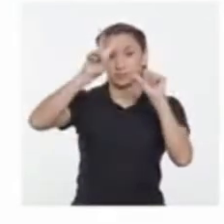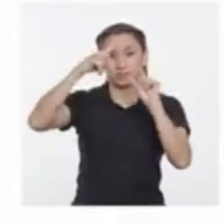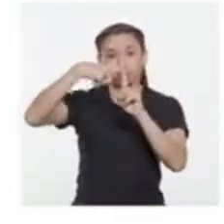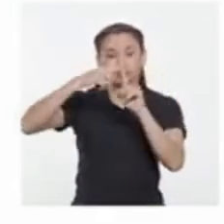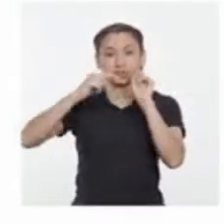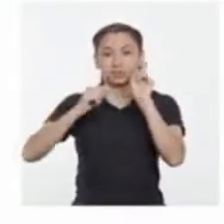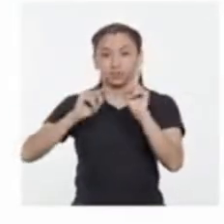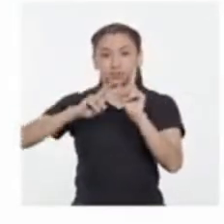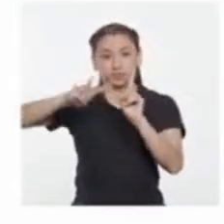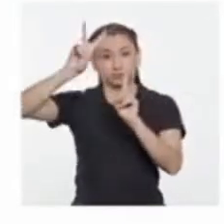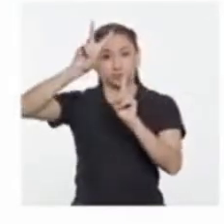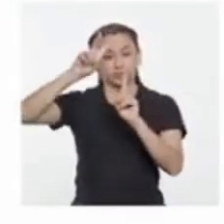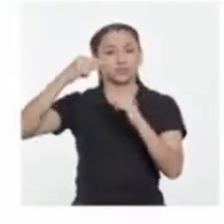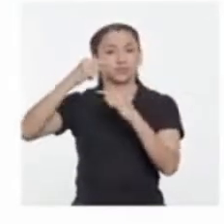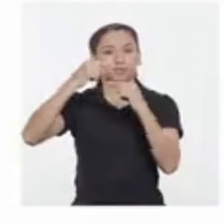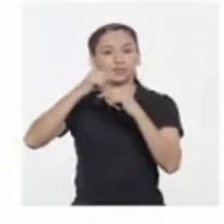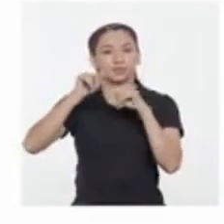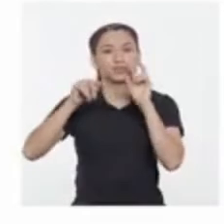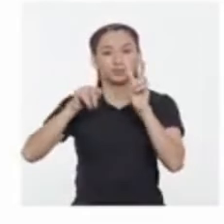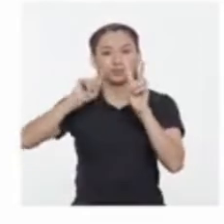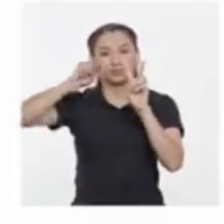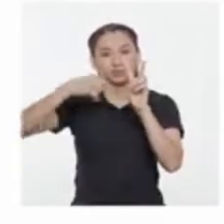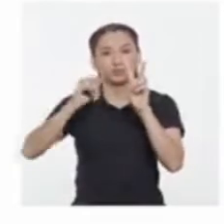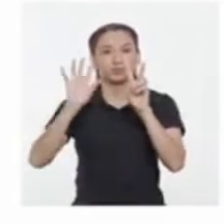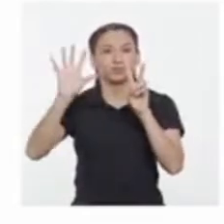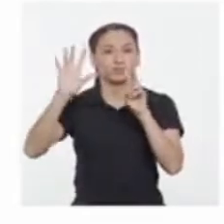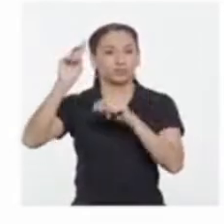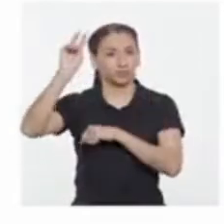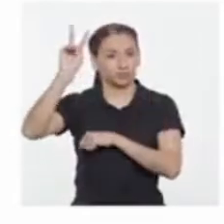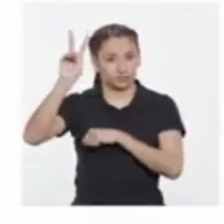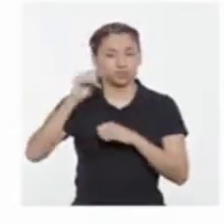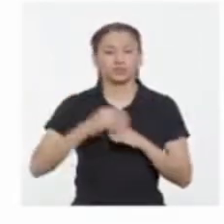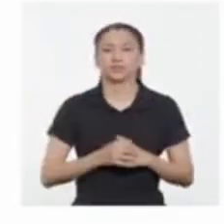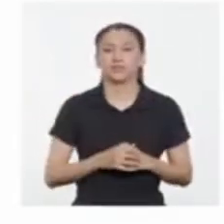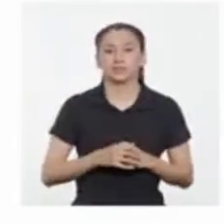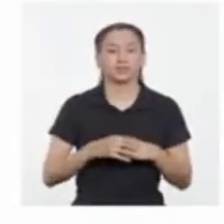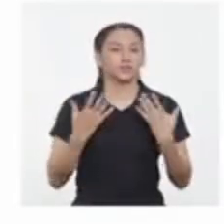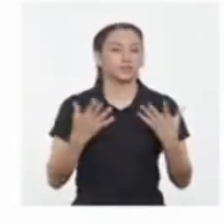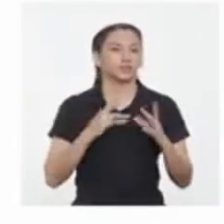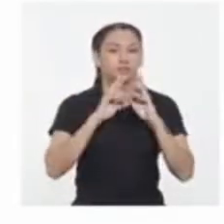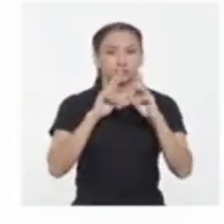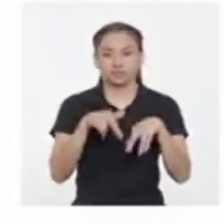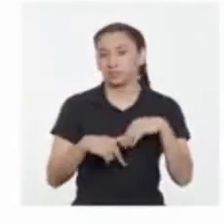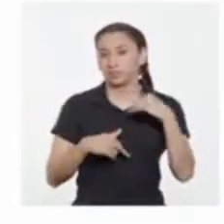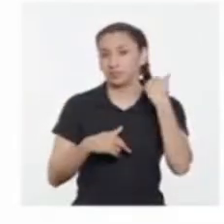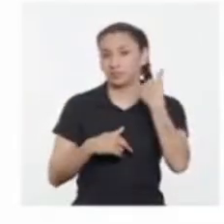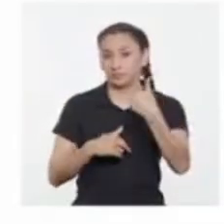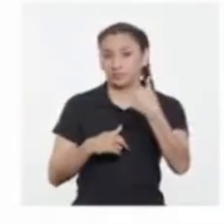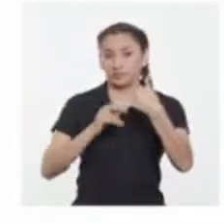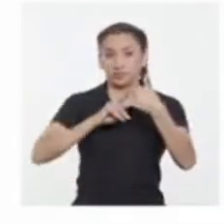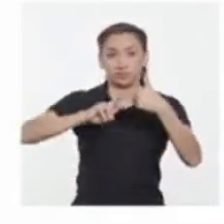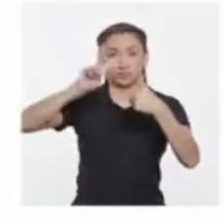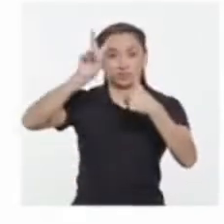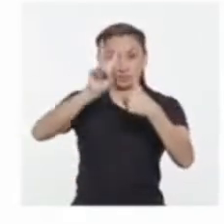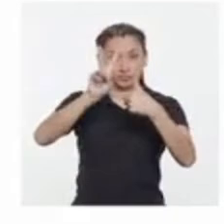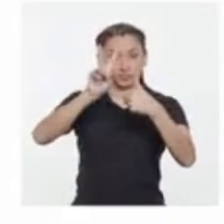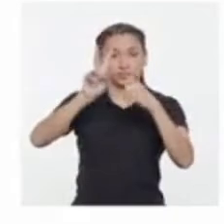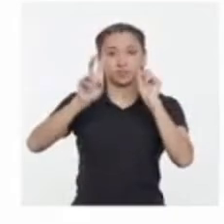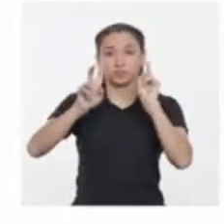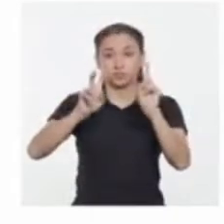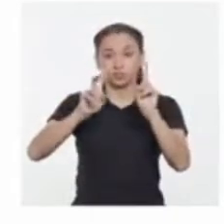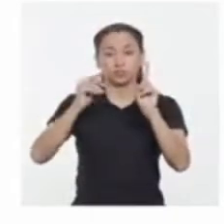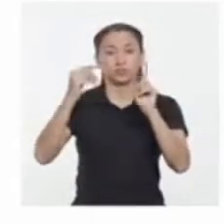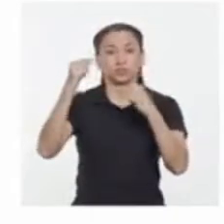cuadrado más 1 al cuadrado es igual a 2,5 al cuadrado, que resulta A al cuadrado